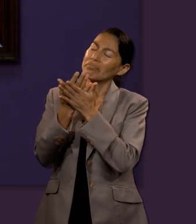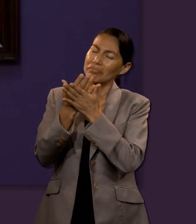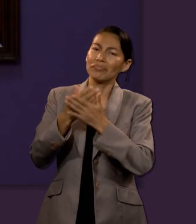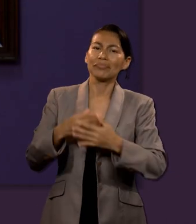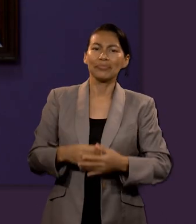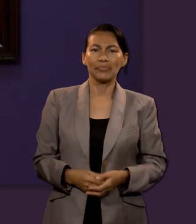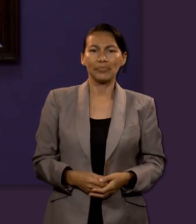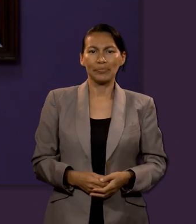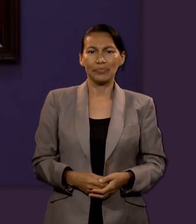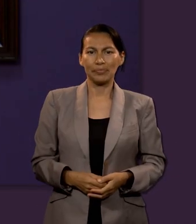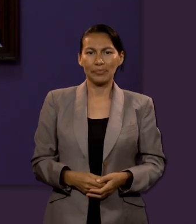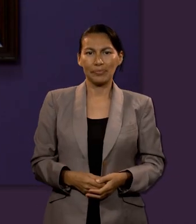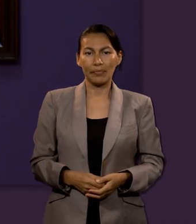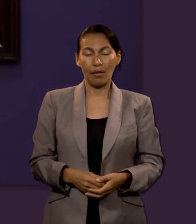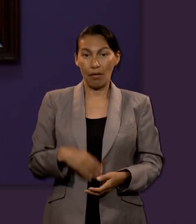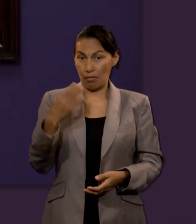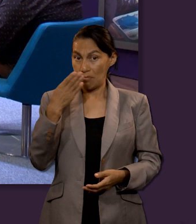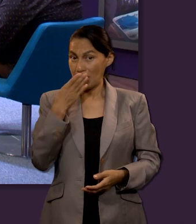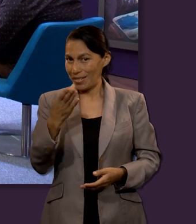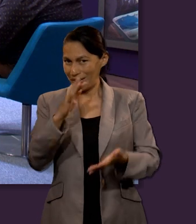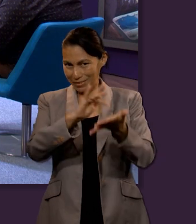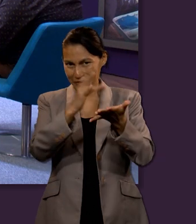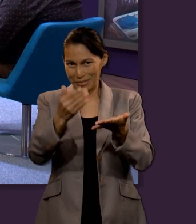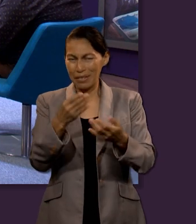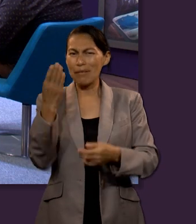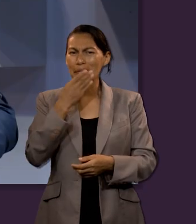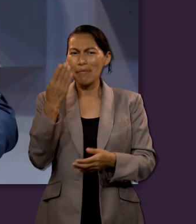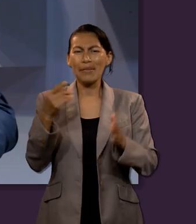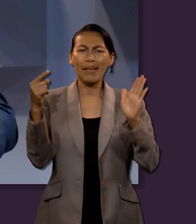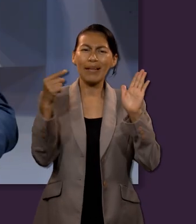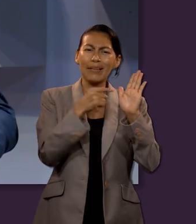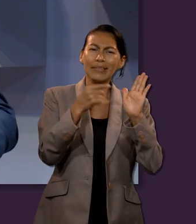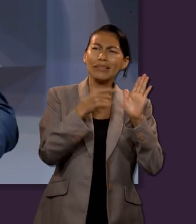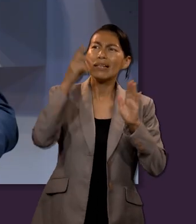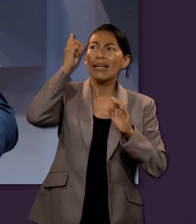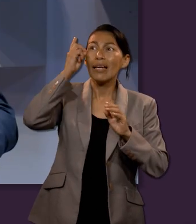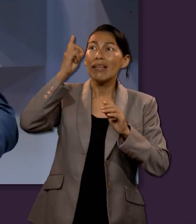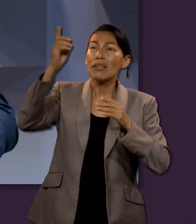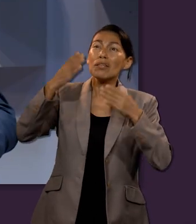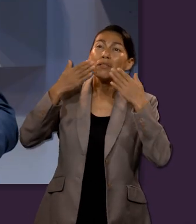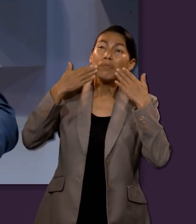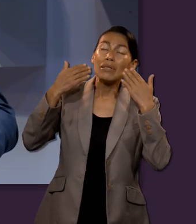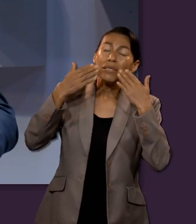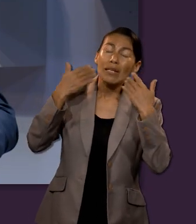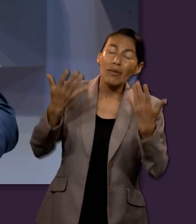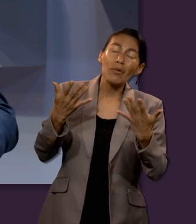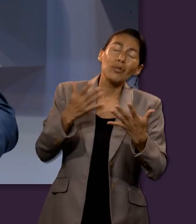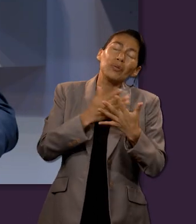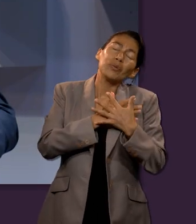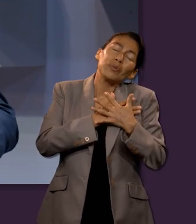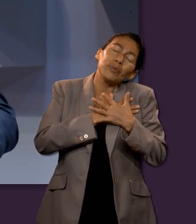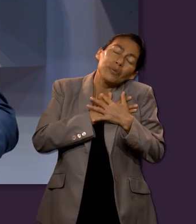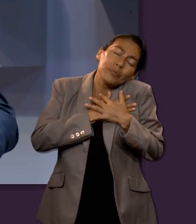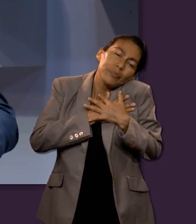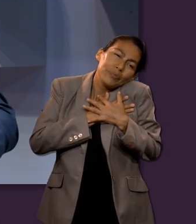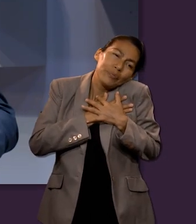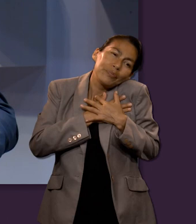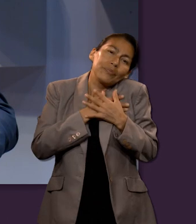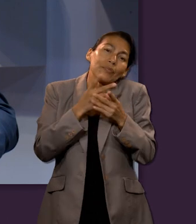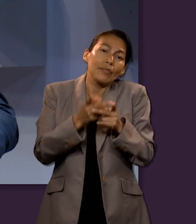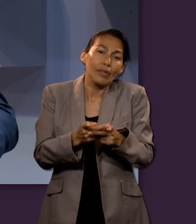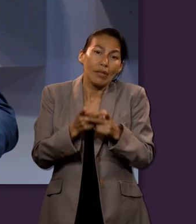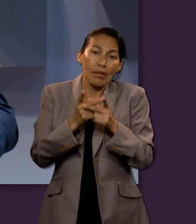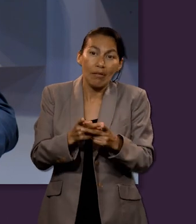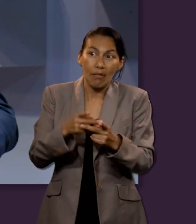y esperar muy bien muchas gracias la biblia dice que dios es grande en misericordia